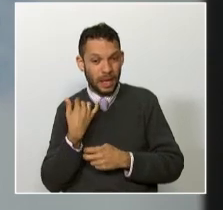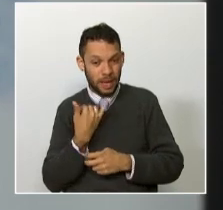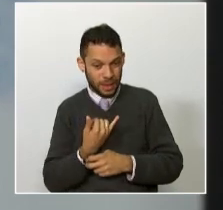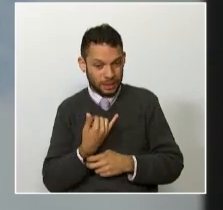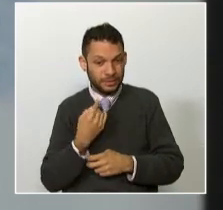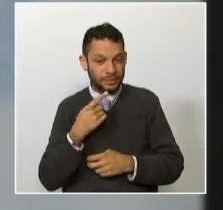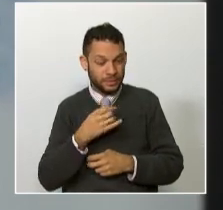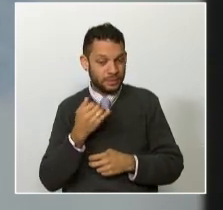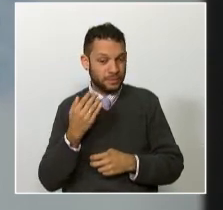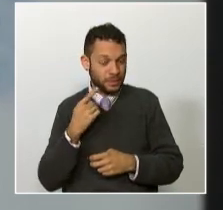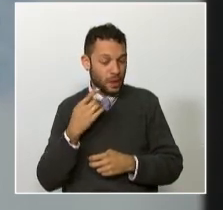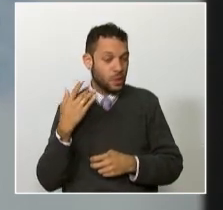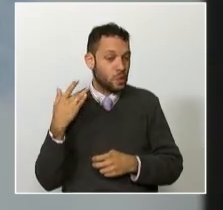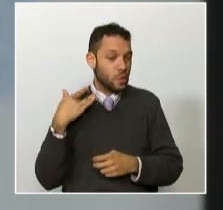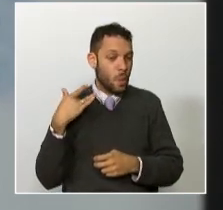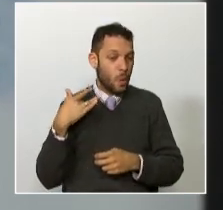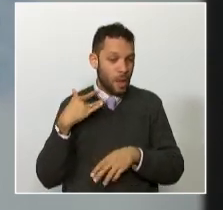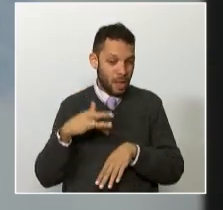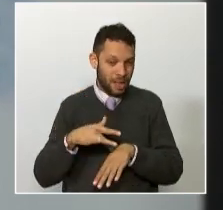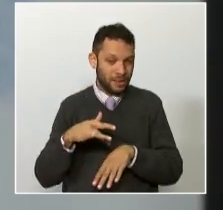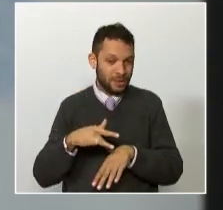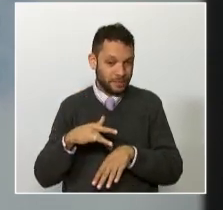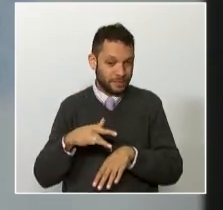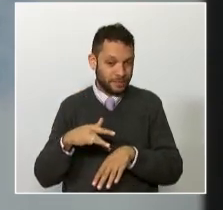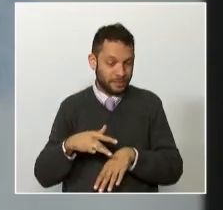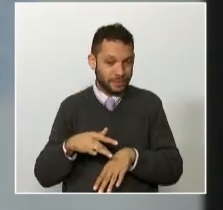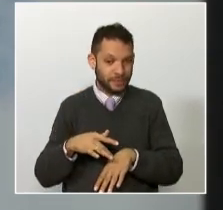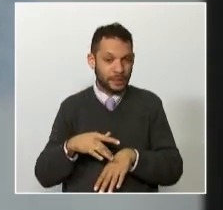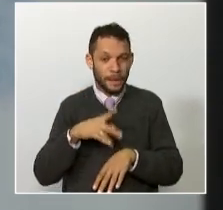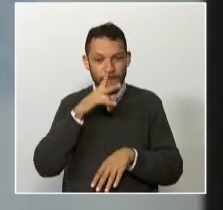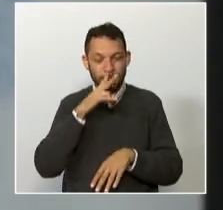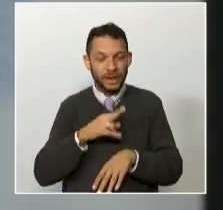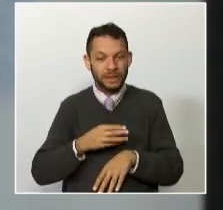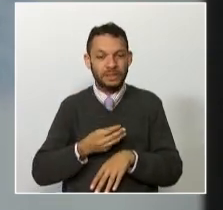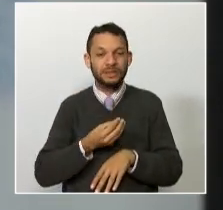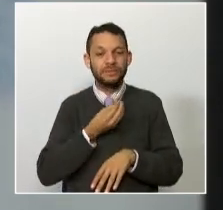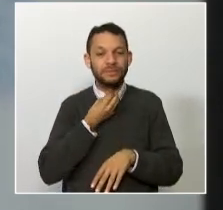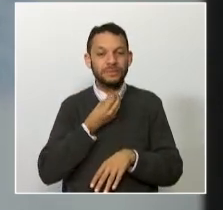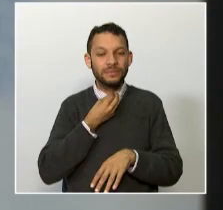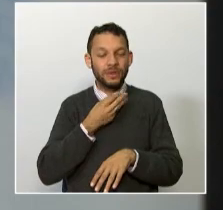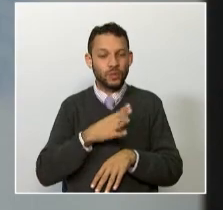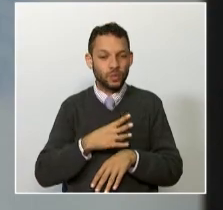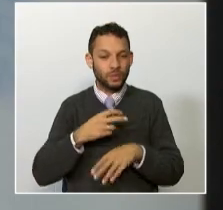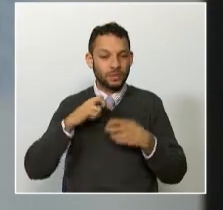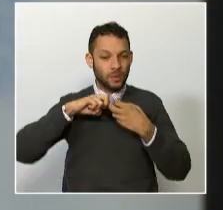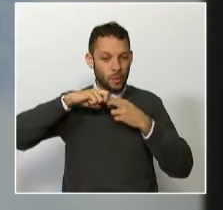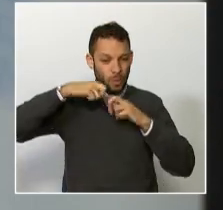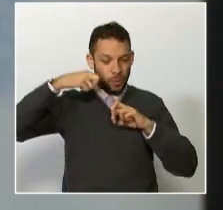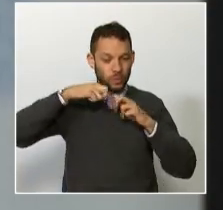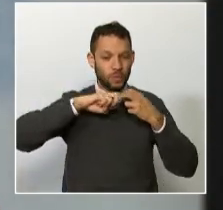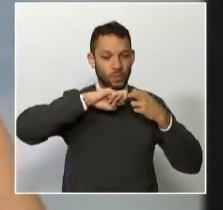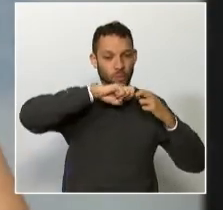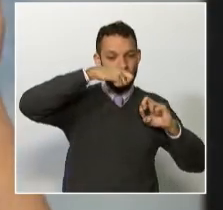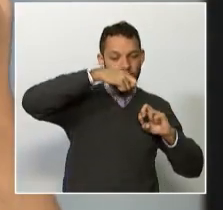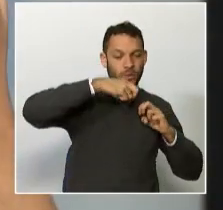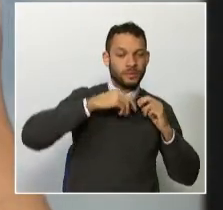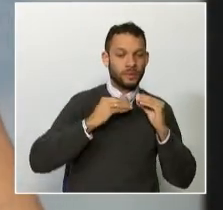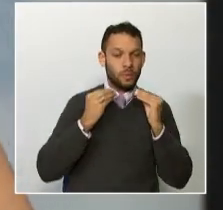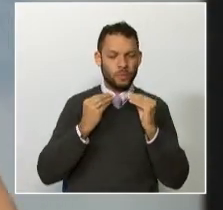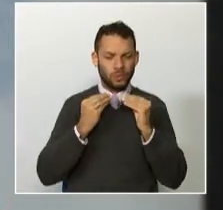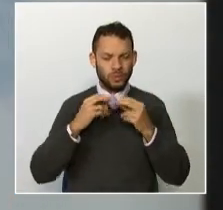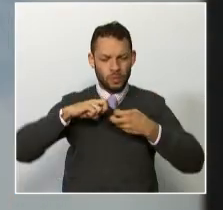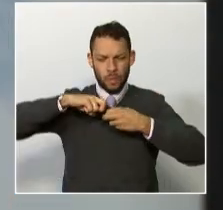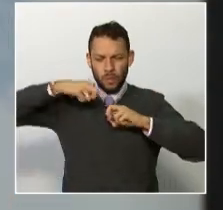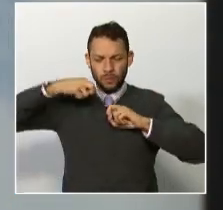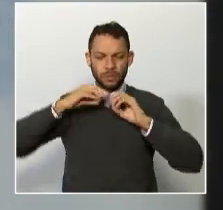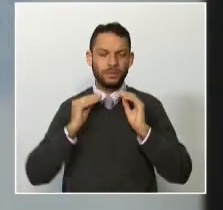ustedes lo pueden tocar y percibir, que es la manzana o la nuez, que se dice, en donde se conectan otros músculos que también tienen relación